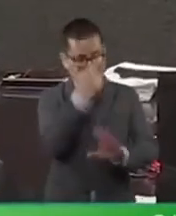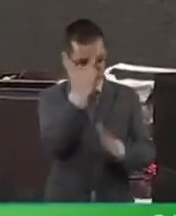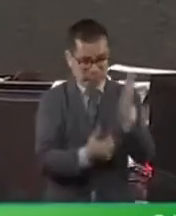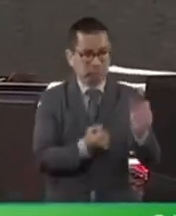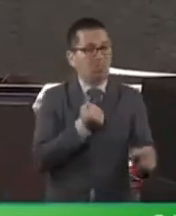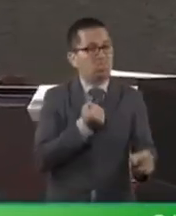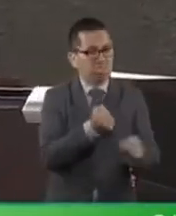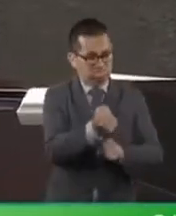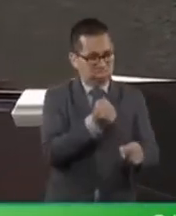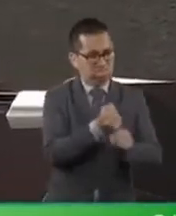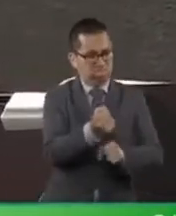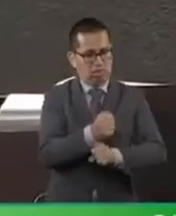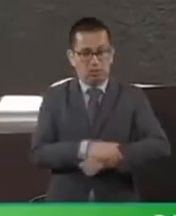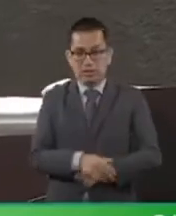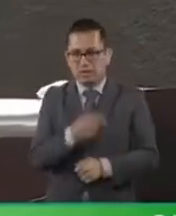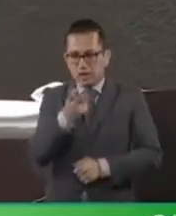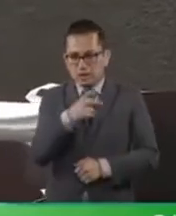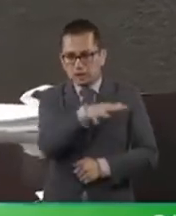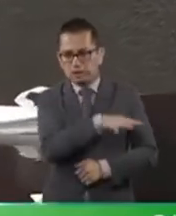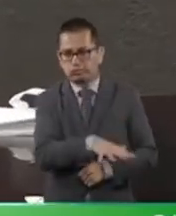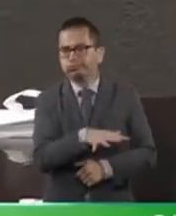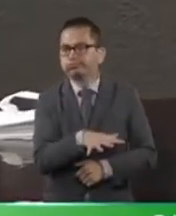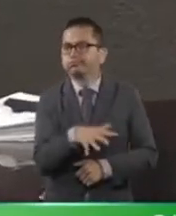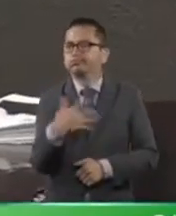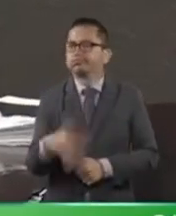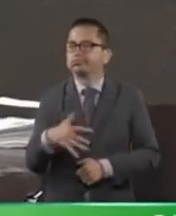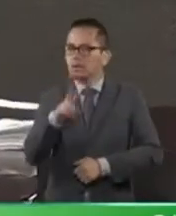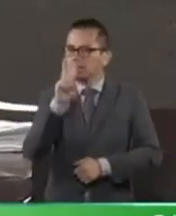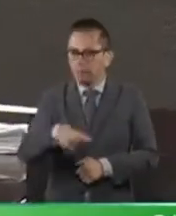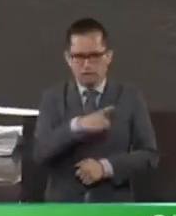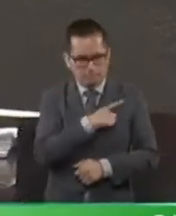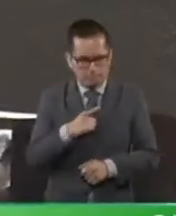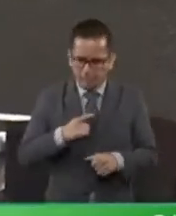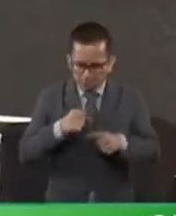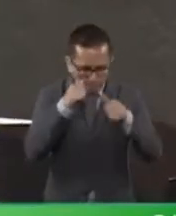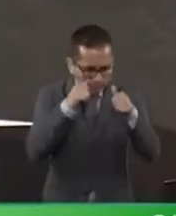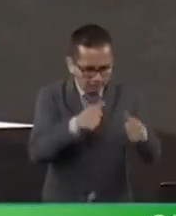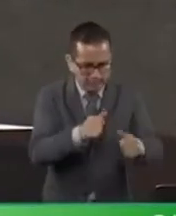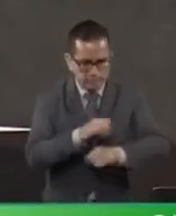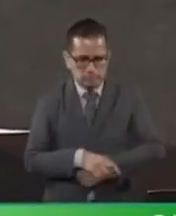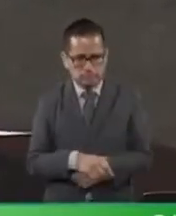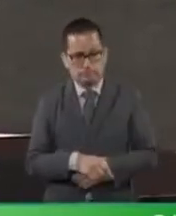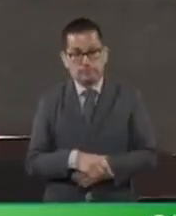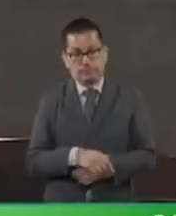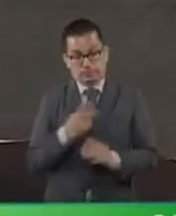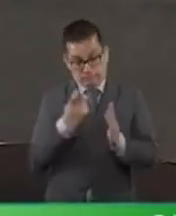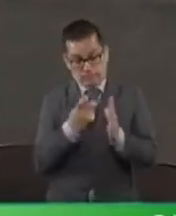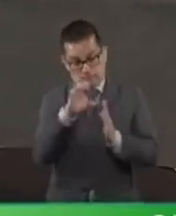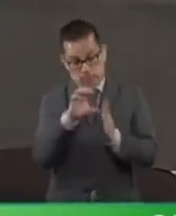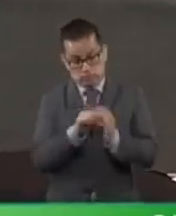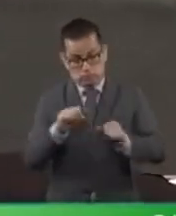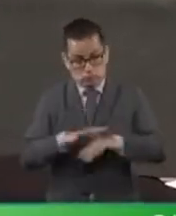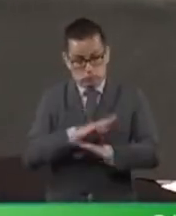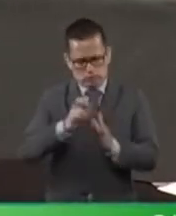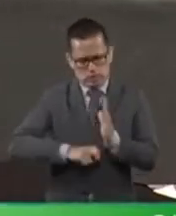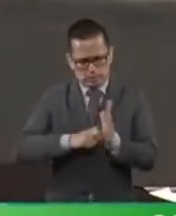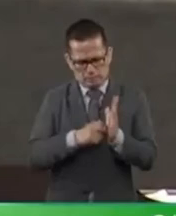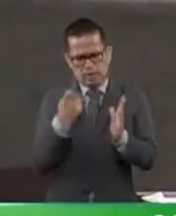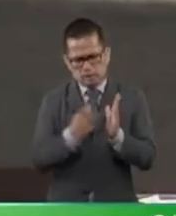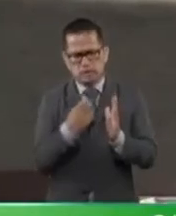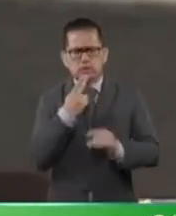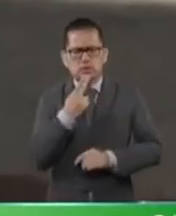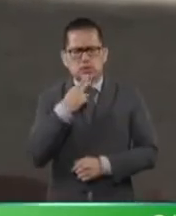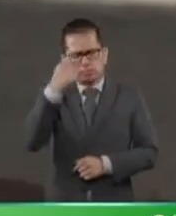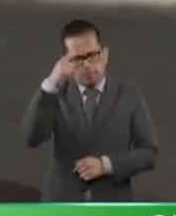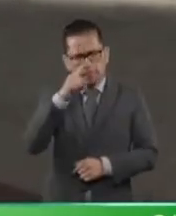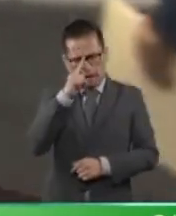que duelen y que hoy tenemos que atender. Esta reforma nos da la posibilidad de poder hacer una historia distinta y escribirla